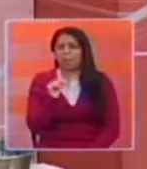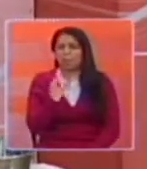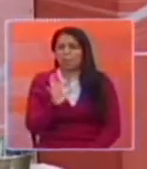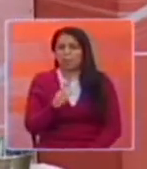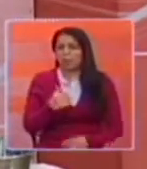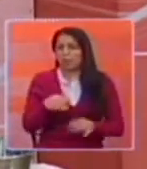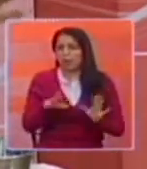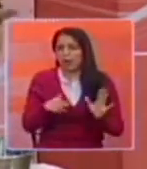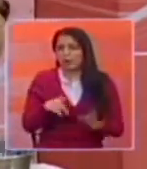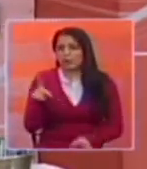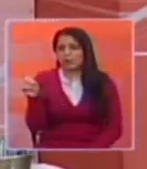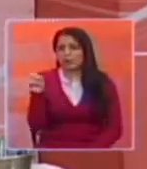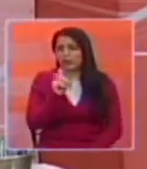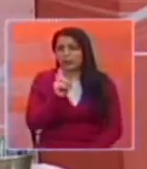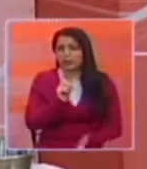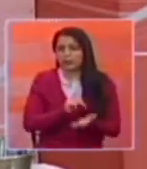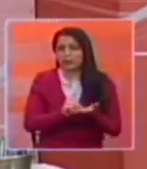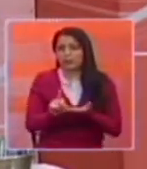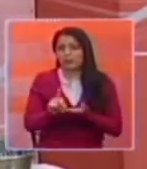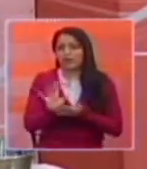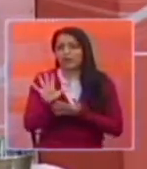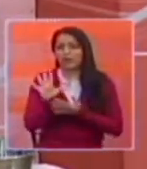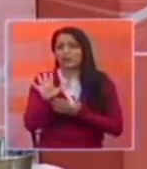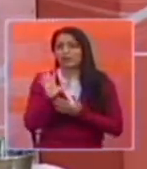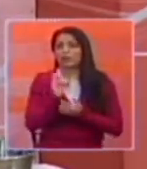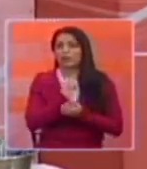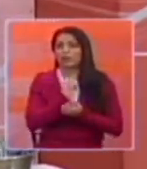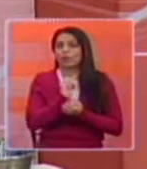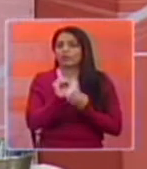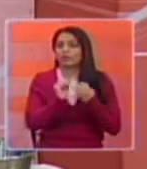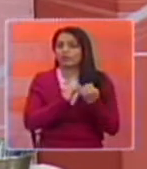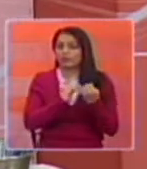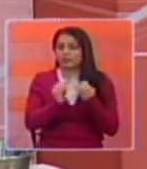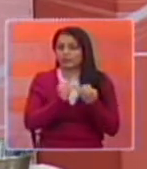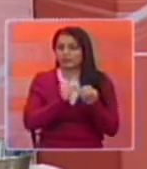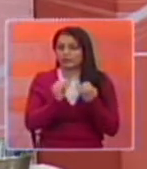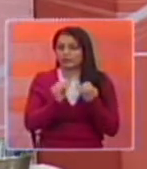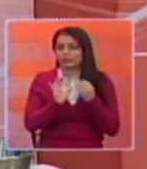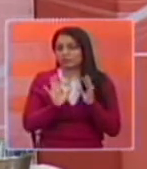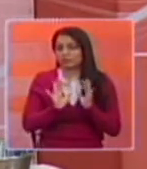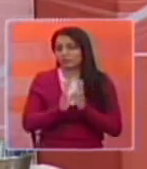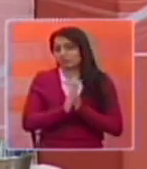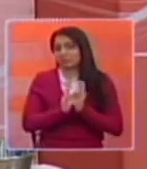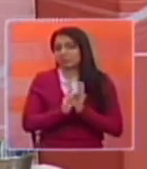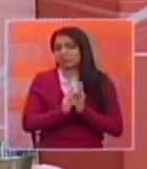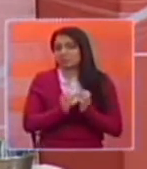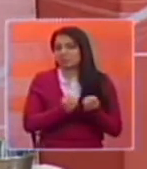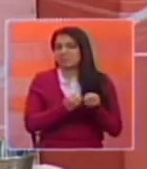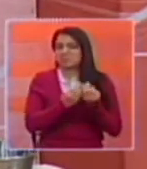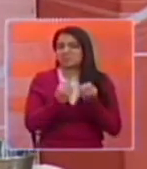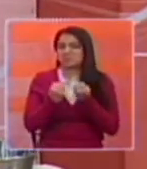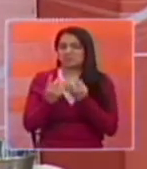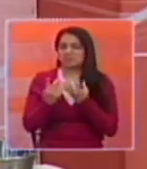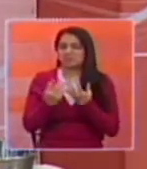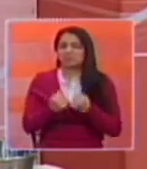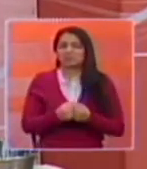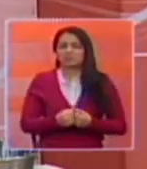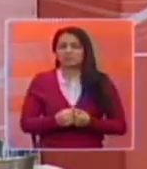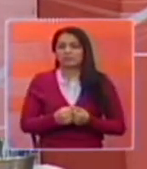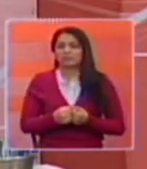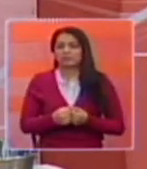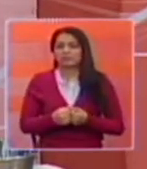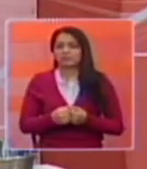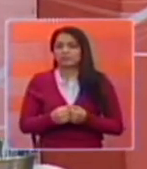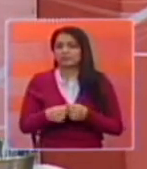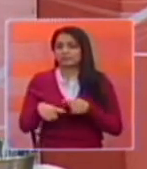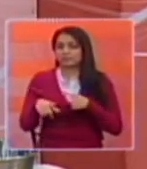valen 50 centavos. Aquí está. Por decirles los 100, estos que tengo aquí son de florcitas, son diferentes. Pero aquí también venden en lugares